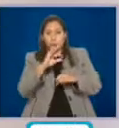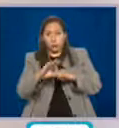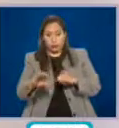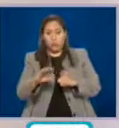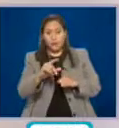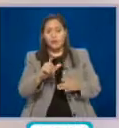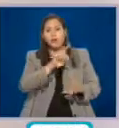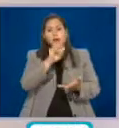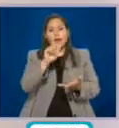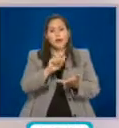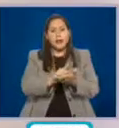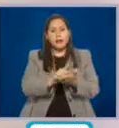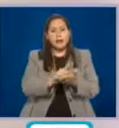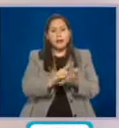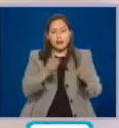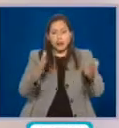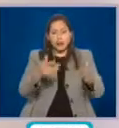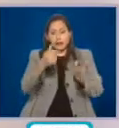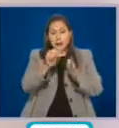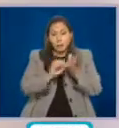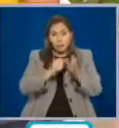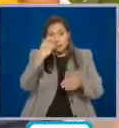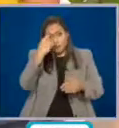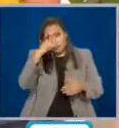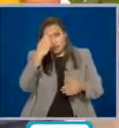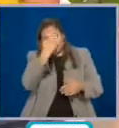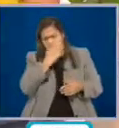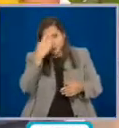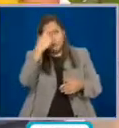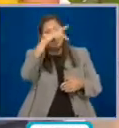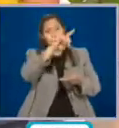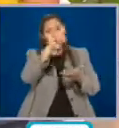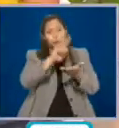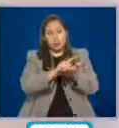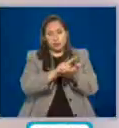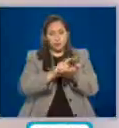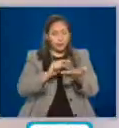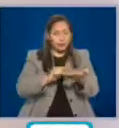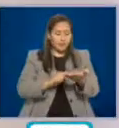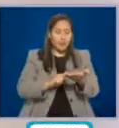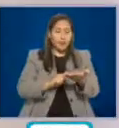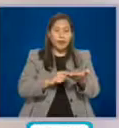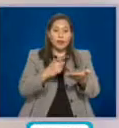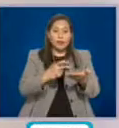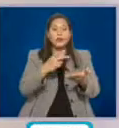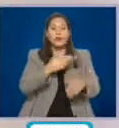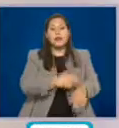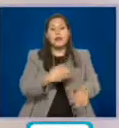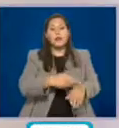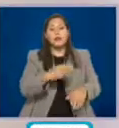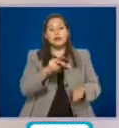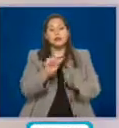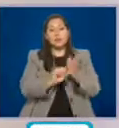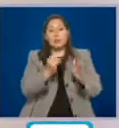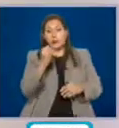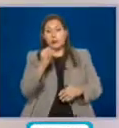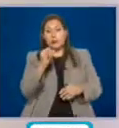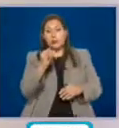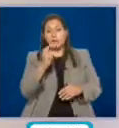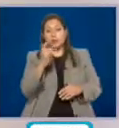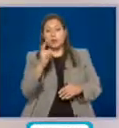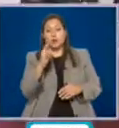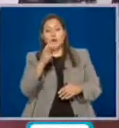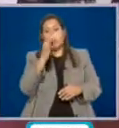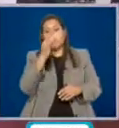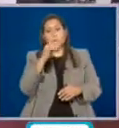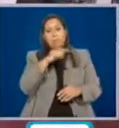de la ley nos dieron 6 meses para armonizar las leyes locales. Este proceso está llegando a su fin en este mes, les decía, de julio se cumplen